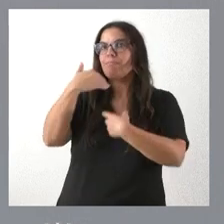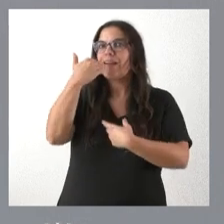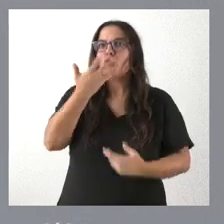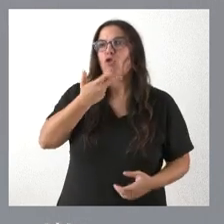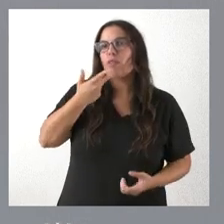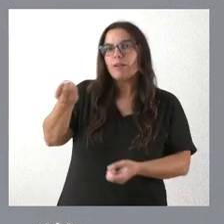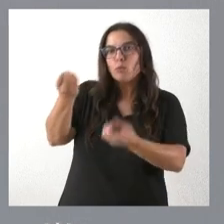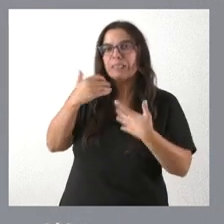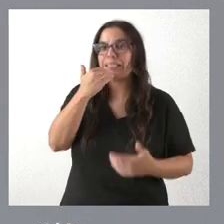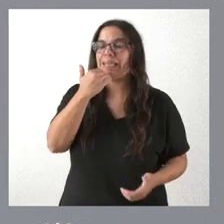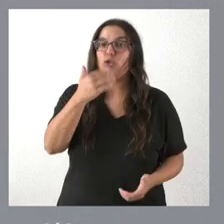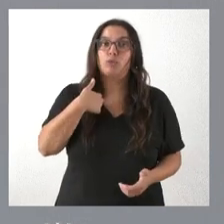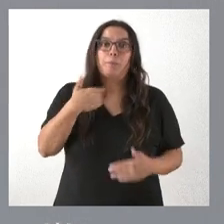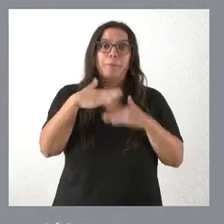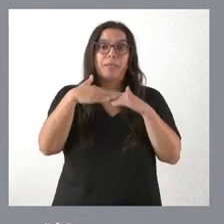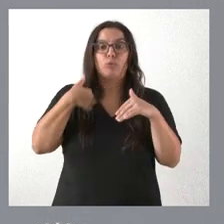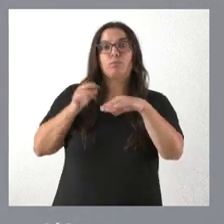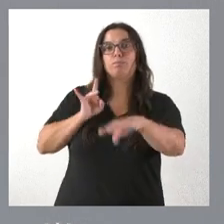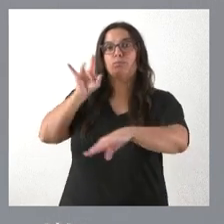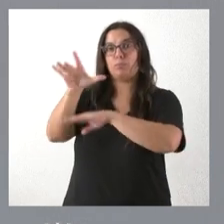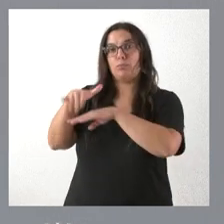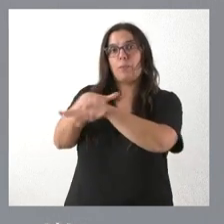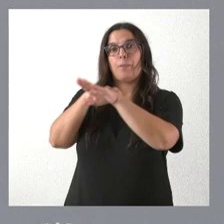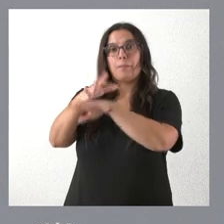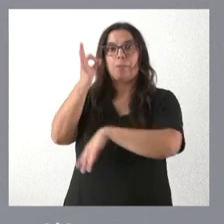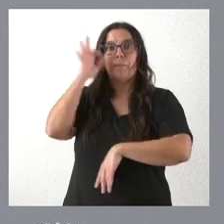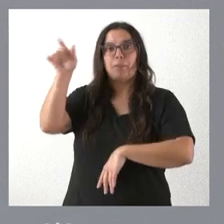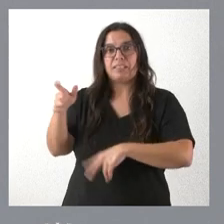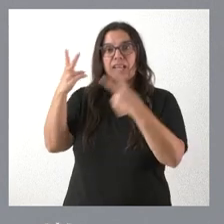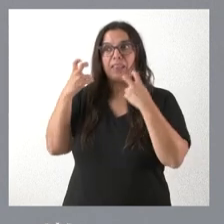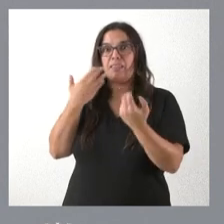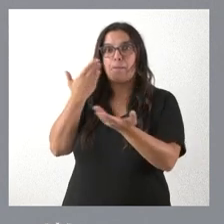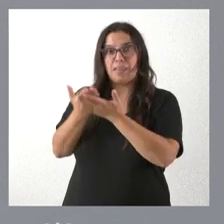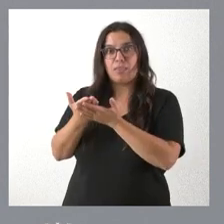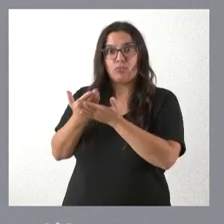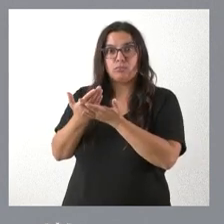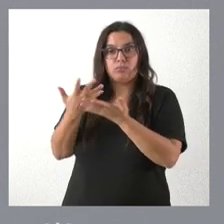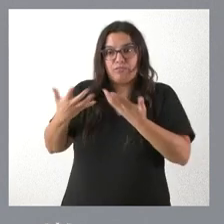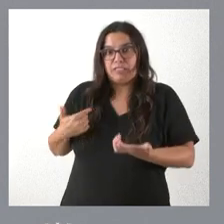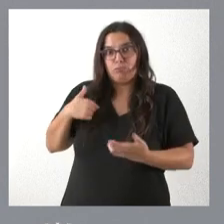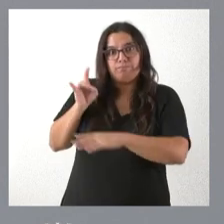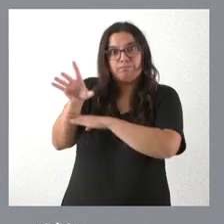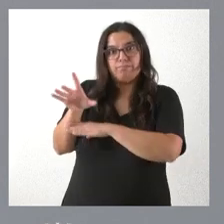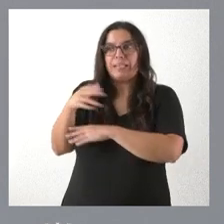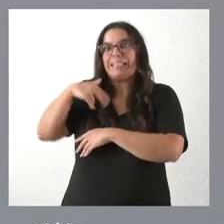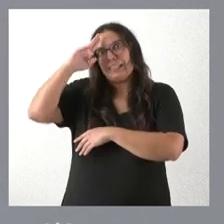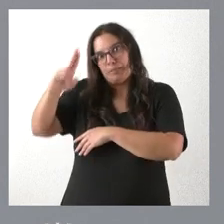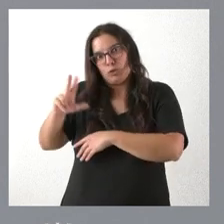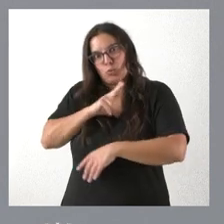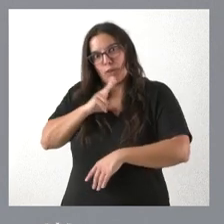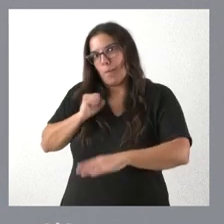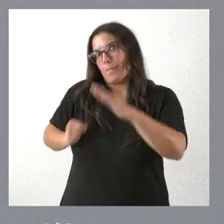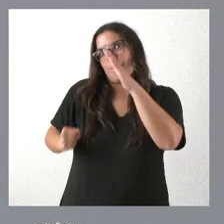yo al menos es lo que envié como carta a la ministra de Hacienda también desde el máximo respeto y educación